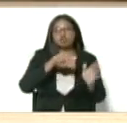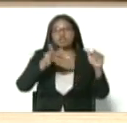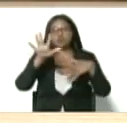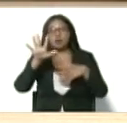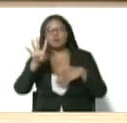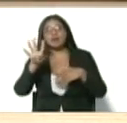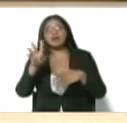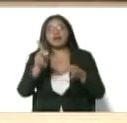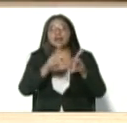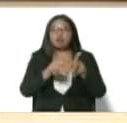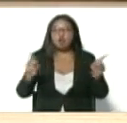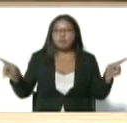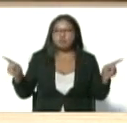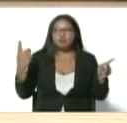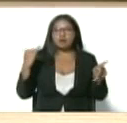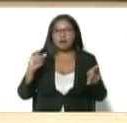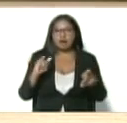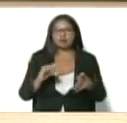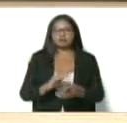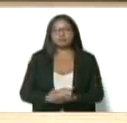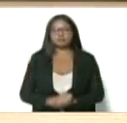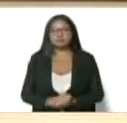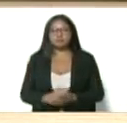kilómetros de extensión